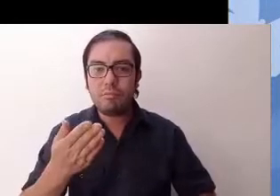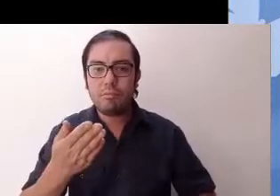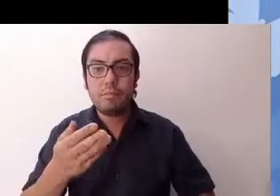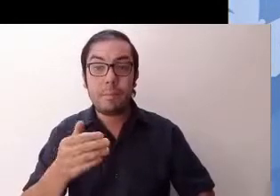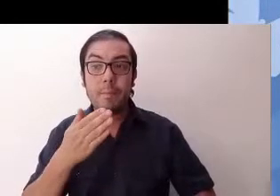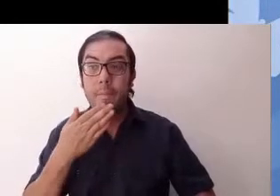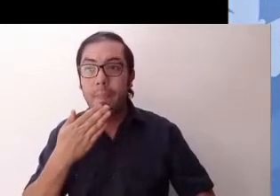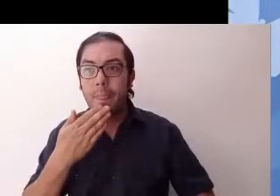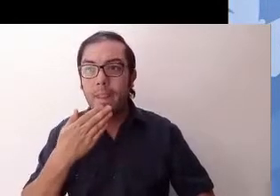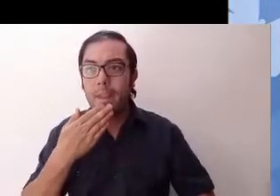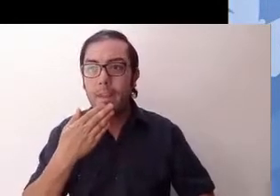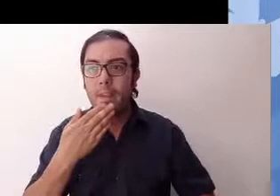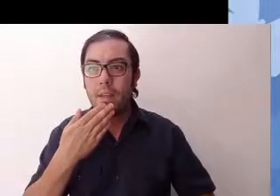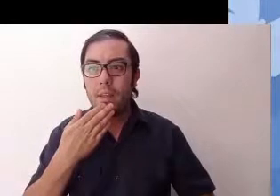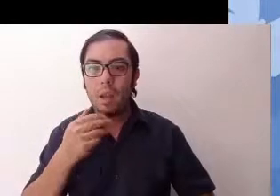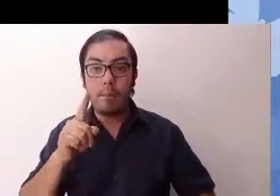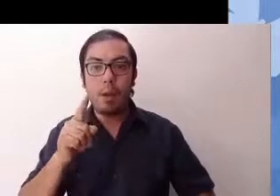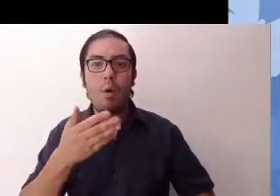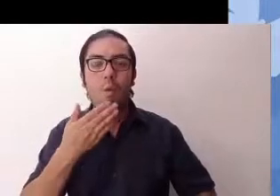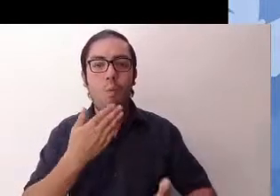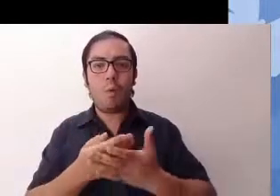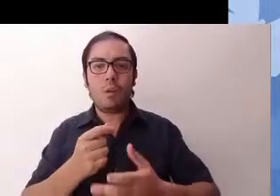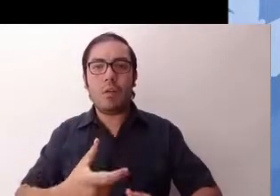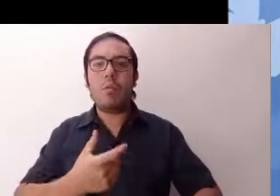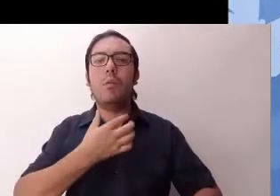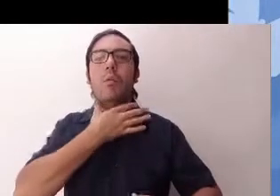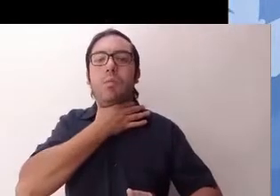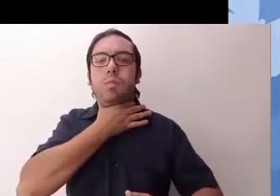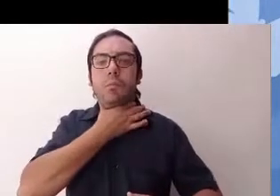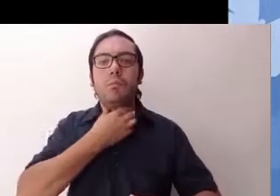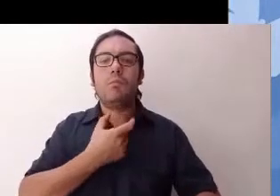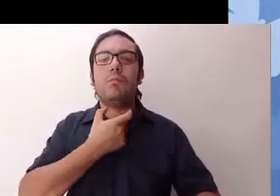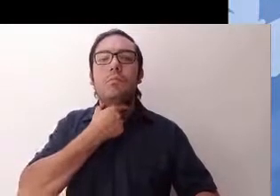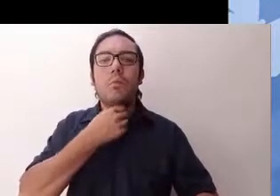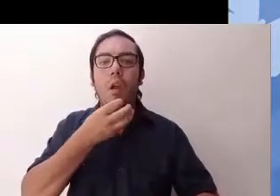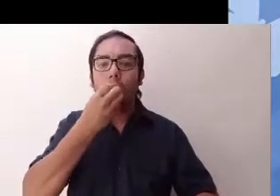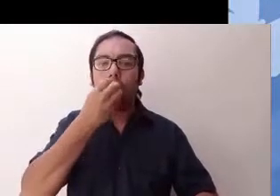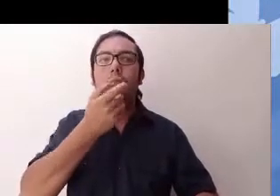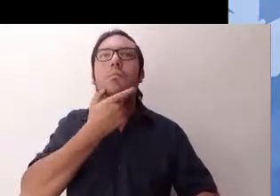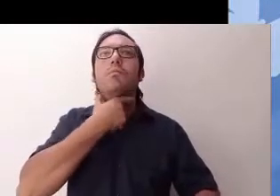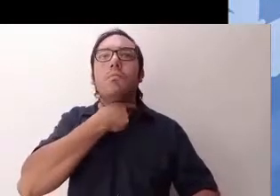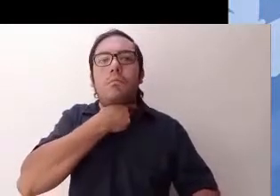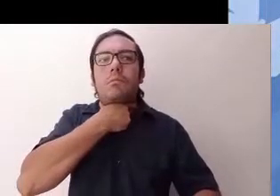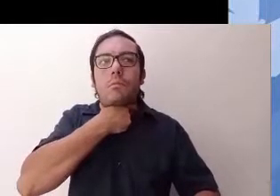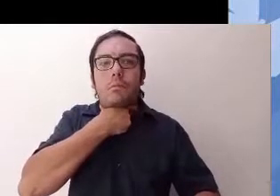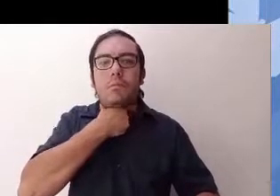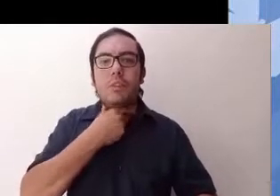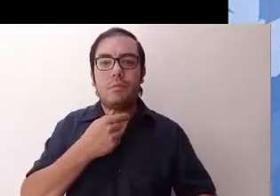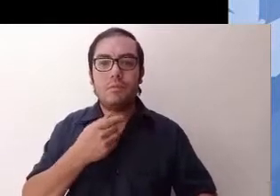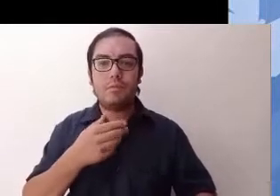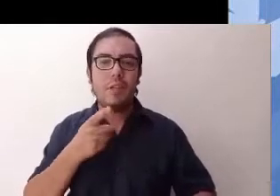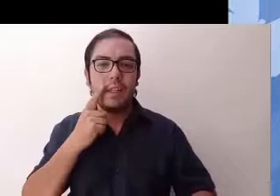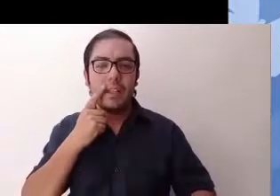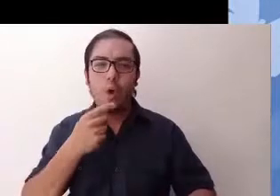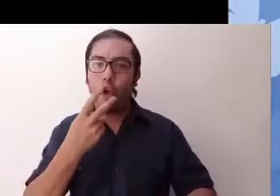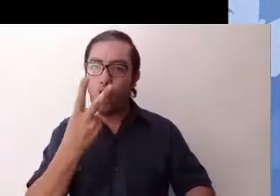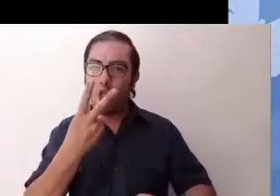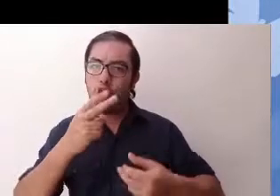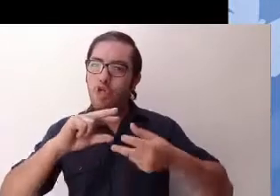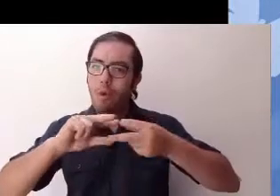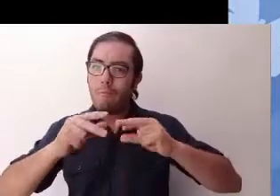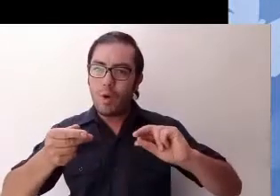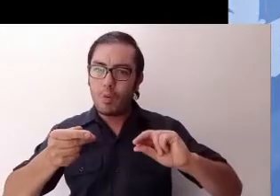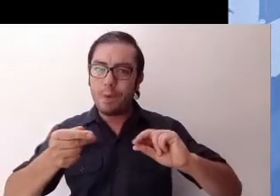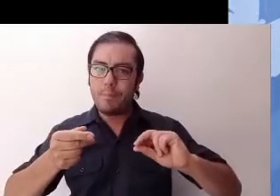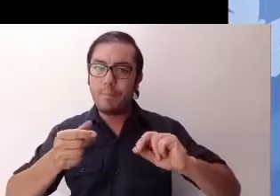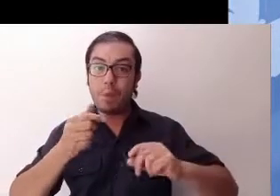En lo que vendría siendo el OVACE o el atragantamiento, tenemos dos tipos. Uno es la obstrucción parcial